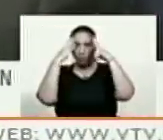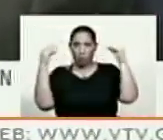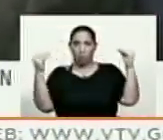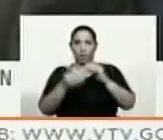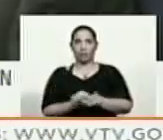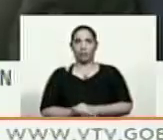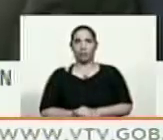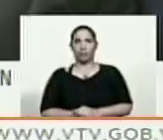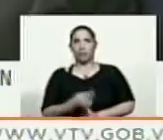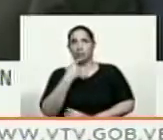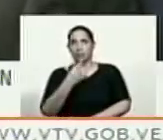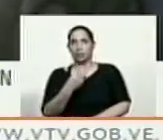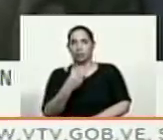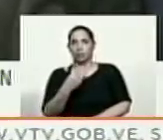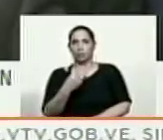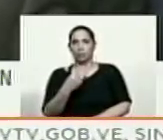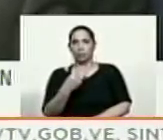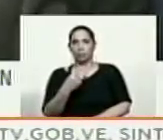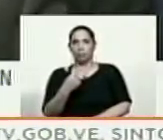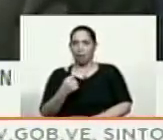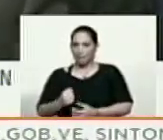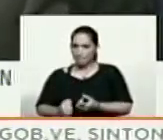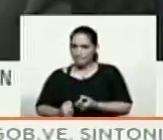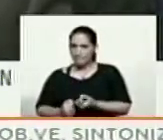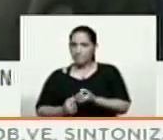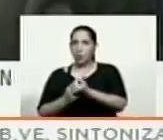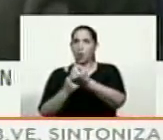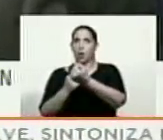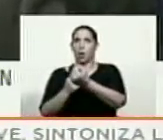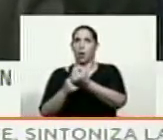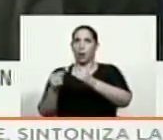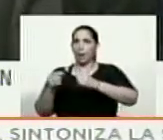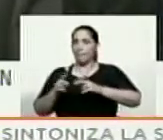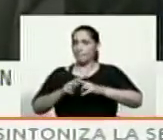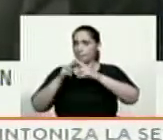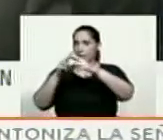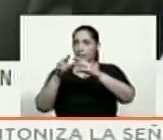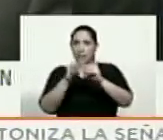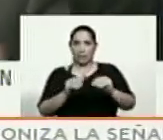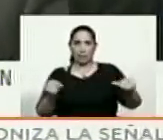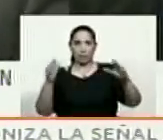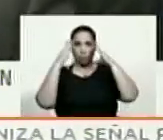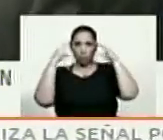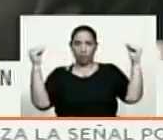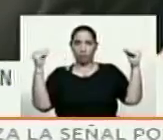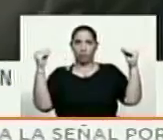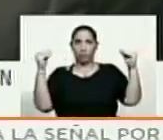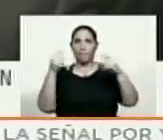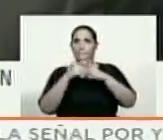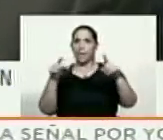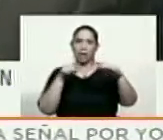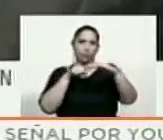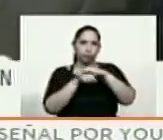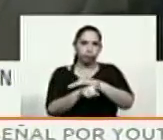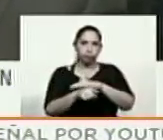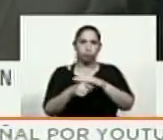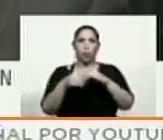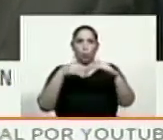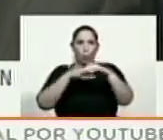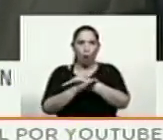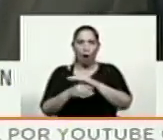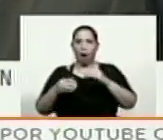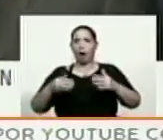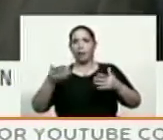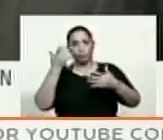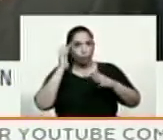Bajos, ha dicho que se presta el territorio holandés de Curazao para centros de acopio, para la supuesta ayuda humanitaria en